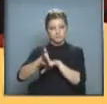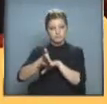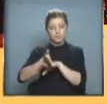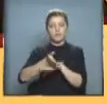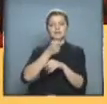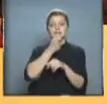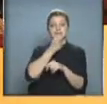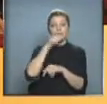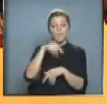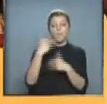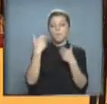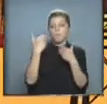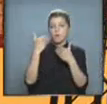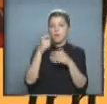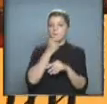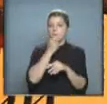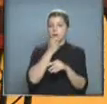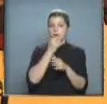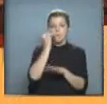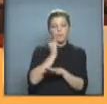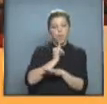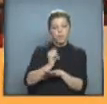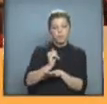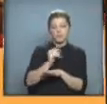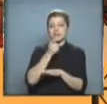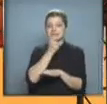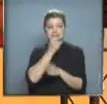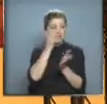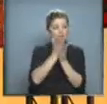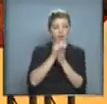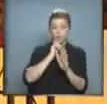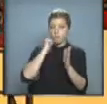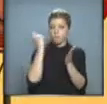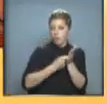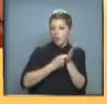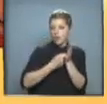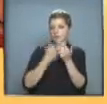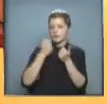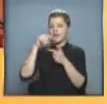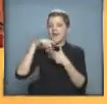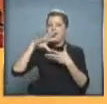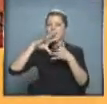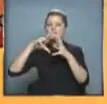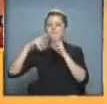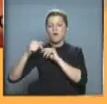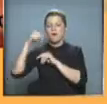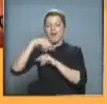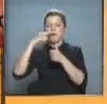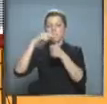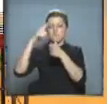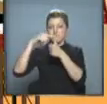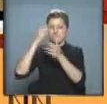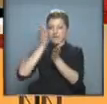de poder tener un recurso efectivo para demandar la violación o el incumplimiento de nuestros derechos es lo que precisamente convierte a estos en